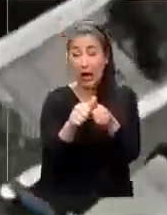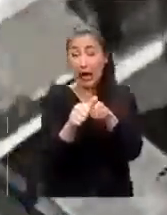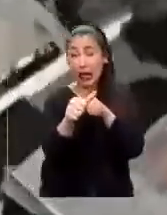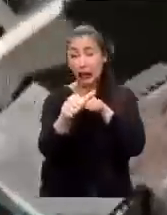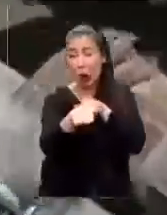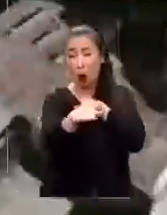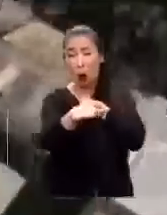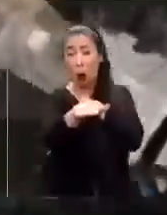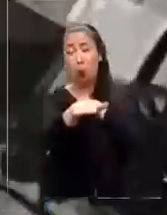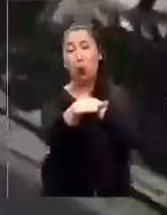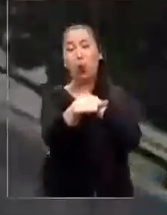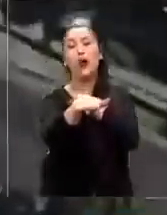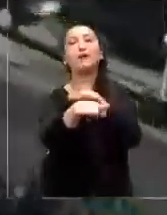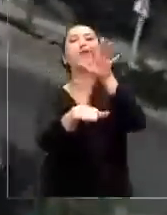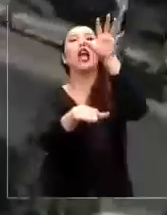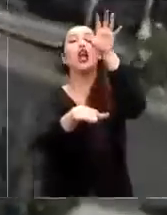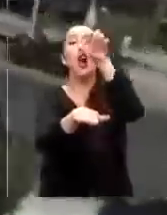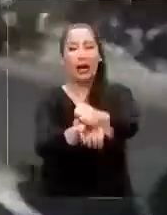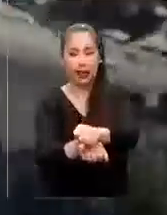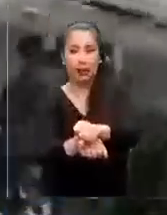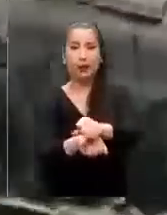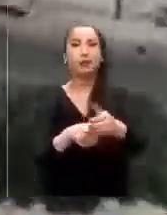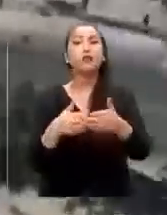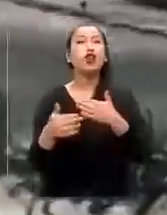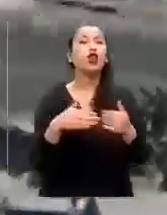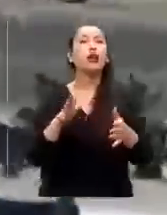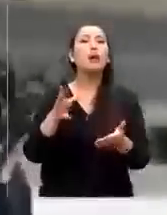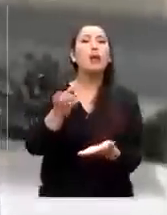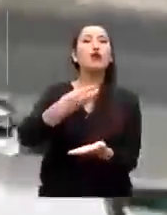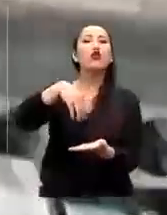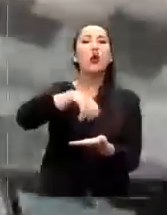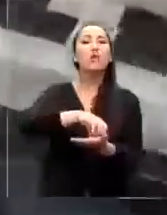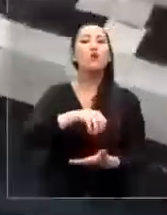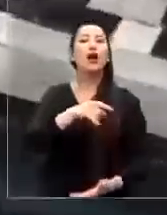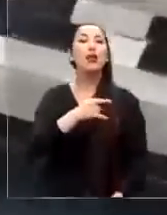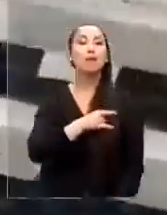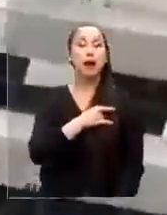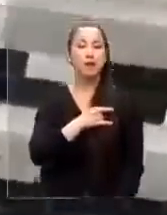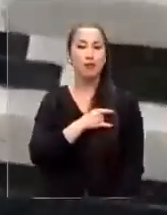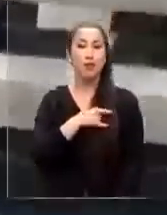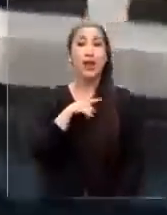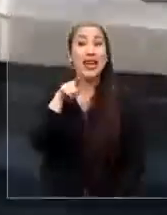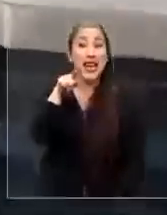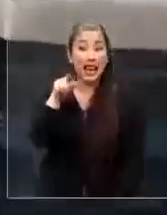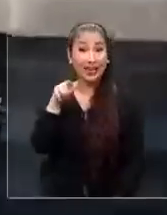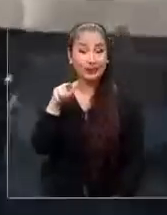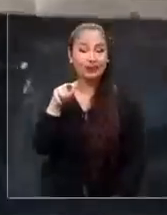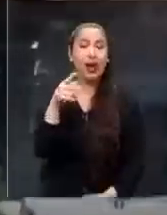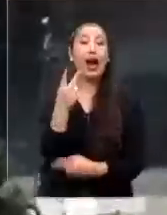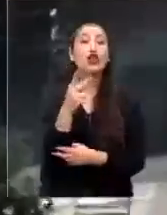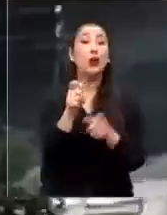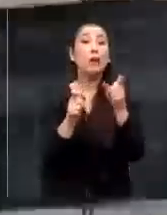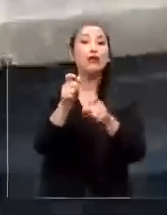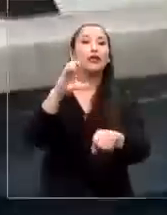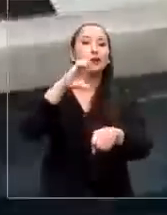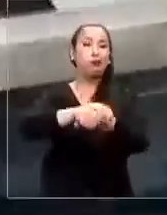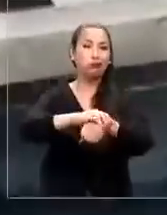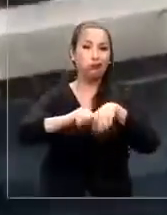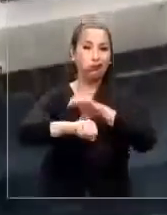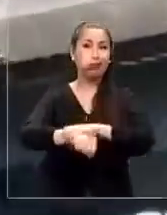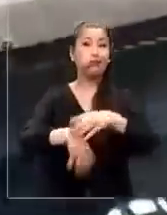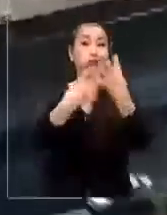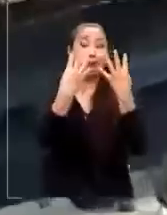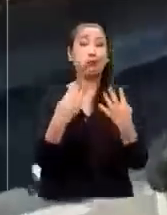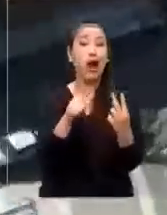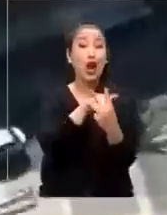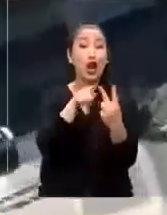son capturados, atrapados a la altura de la comuna de Maipú. Es en ese lugar donde hay dos sujetos que resultan detenidos, ambos menores